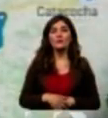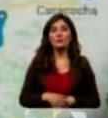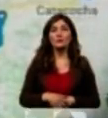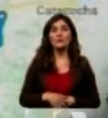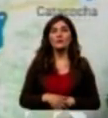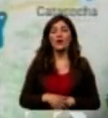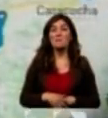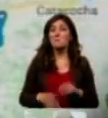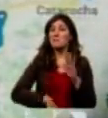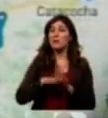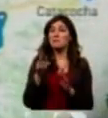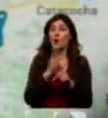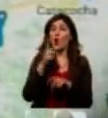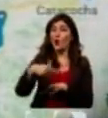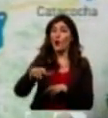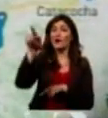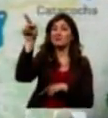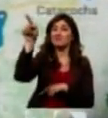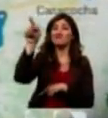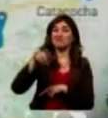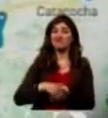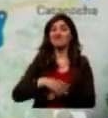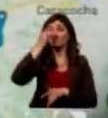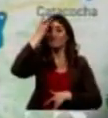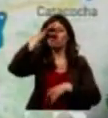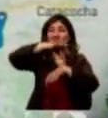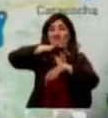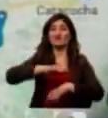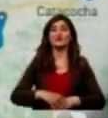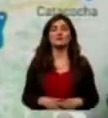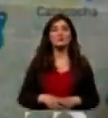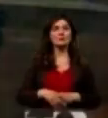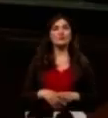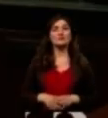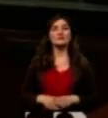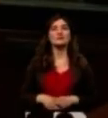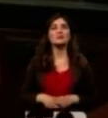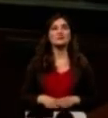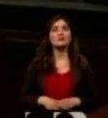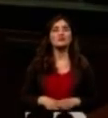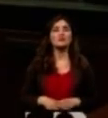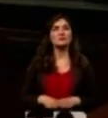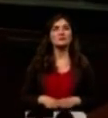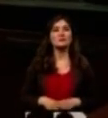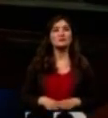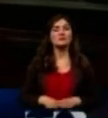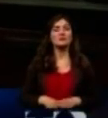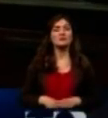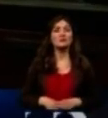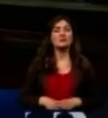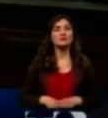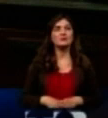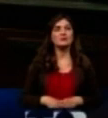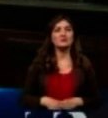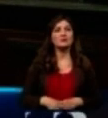con Tumbes, es Macará, en Loja, la zona de Ecuador con mayor amenaza. El problema lo tienen es por el